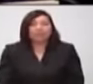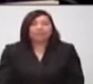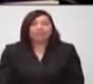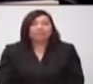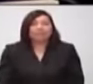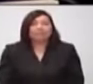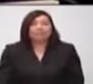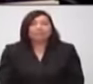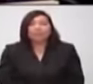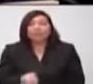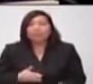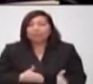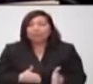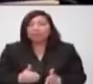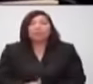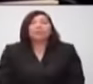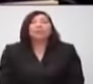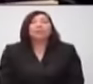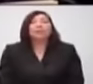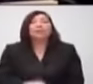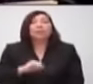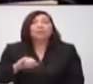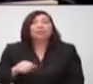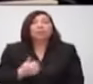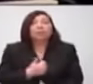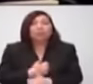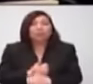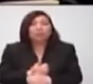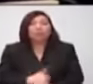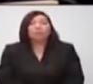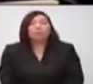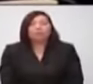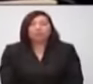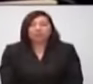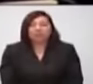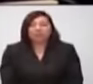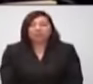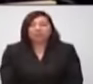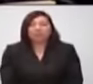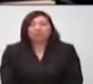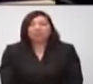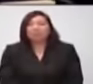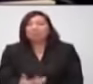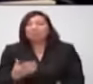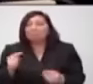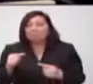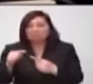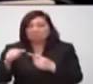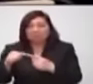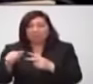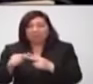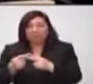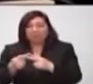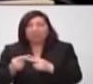favor. El corredor San Juan de Lurigancho, más conocido como el Moradito. El Moradito parte desde